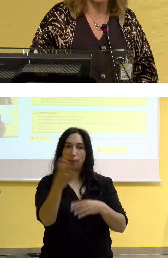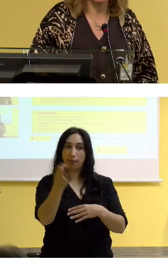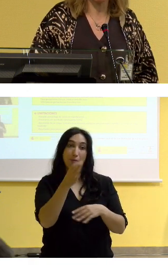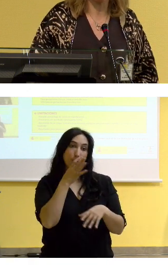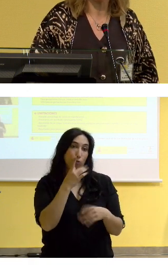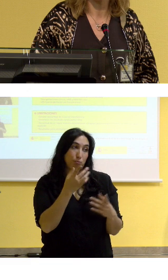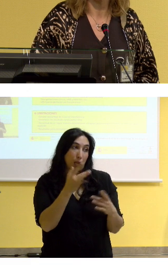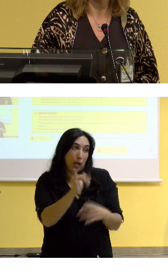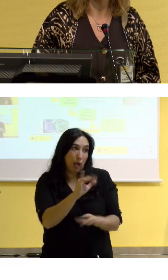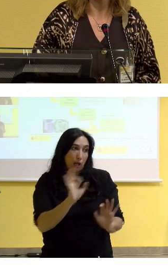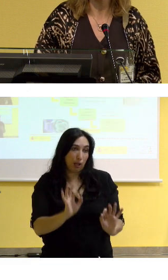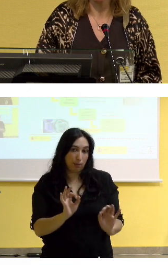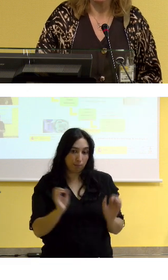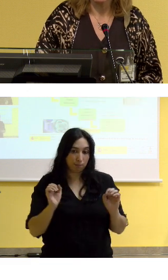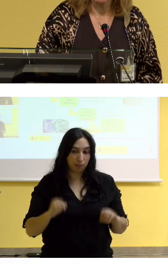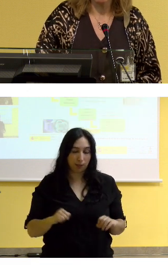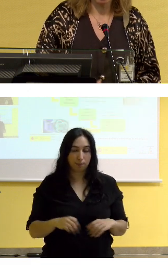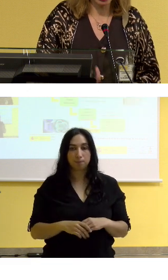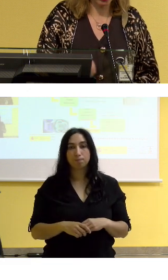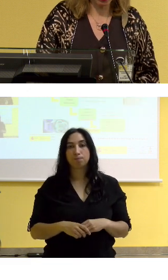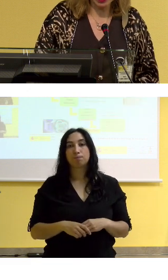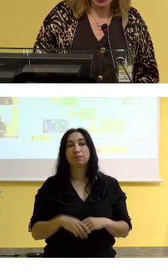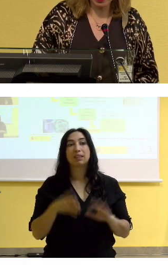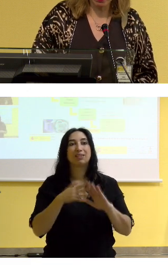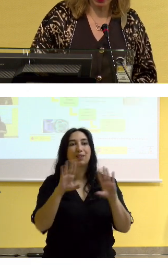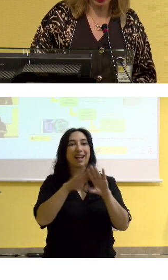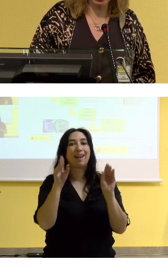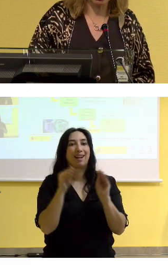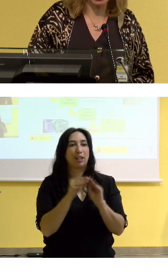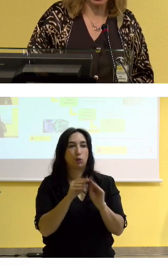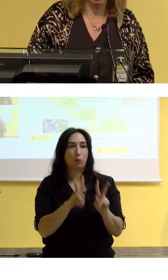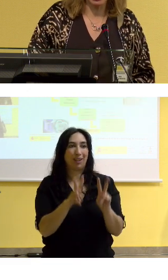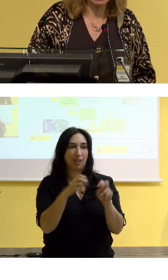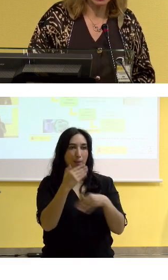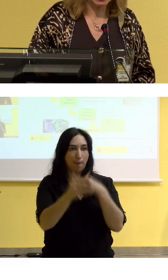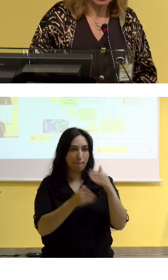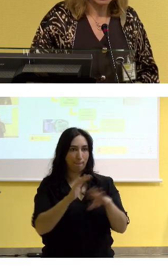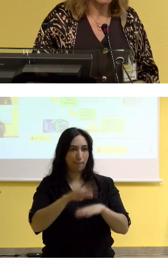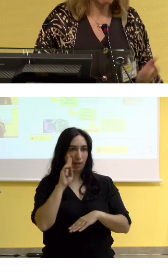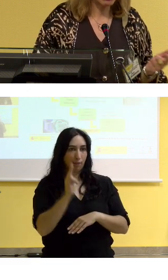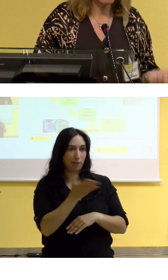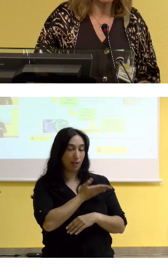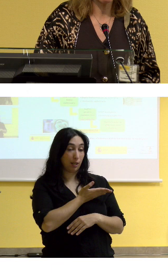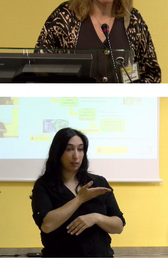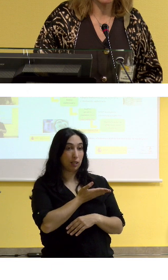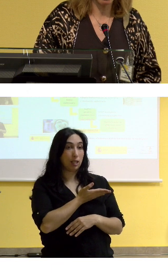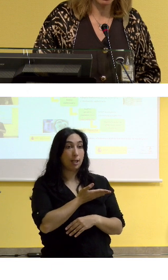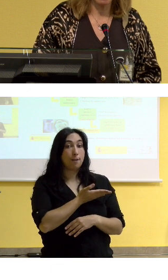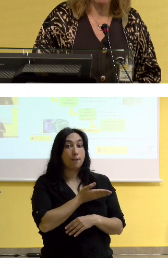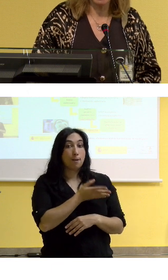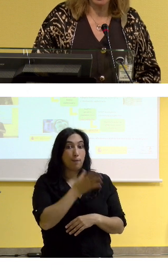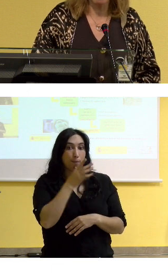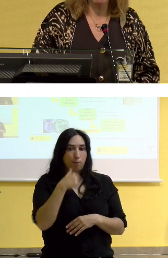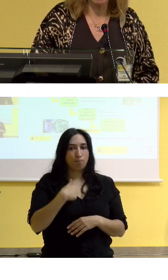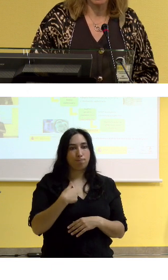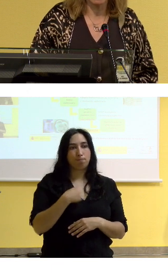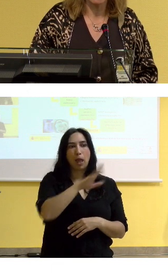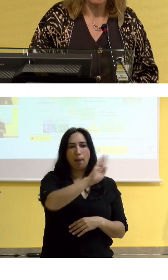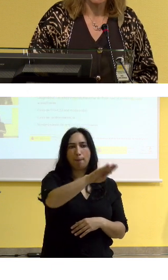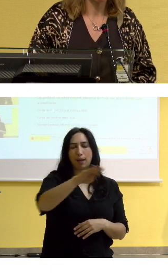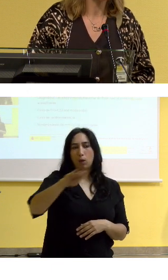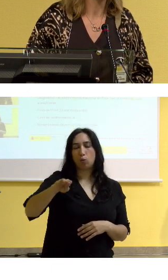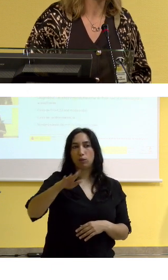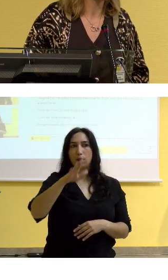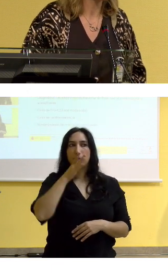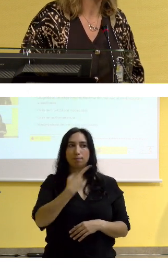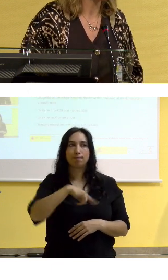¿de acuerdo? Esto es un resumen así del proceso para que lo veáis y simplemente porque yo les pregunté a ellos, porque